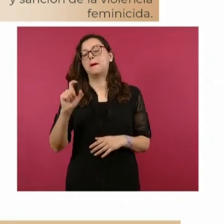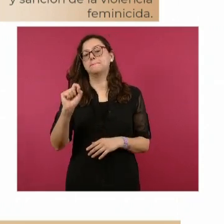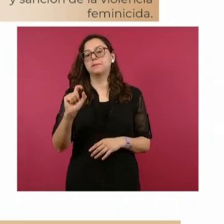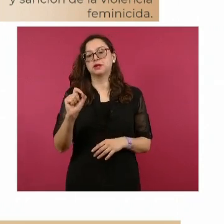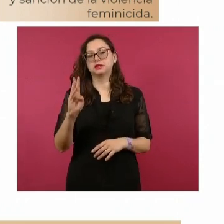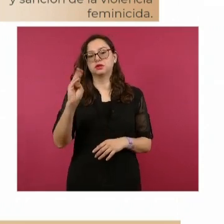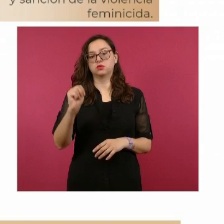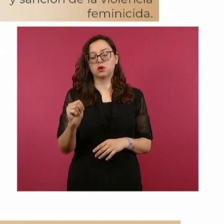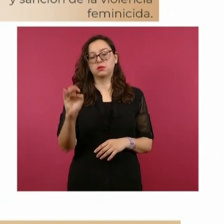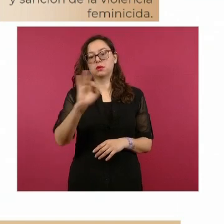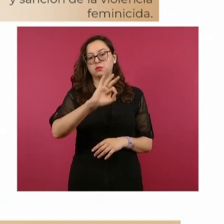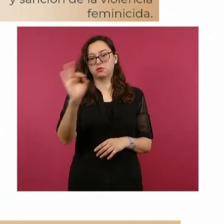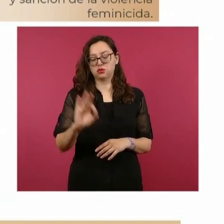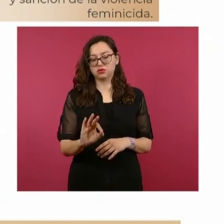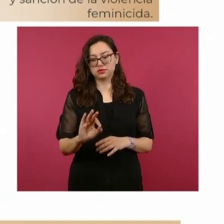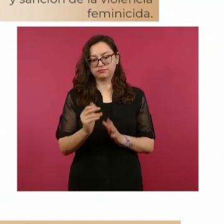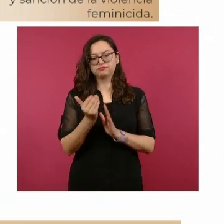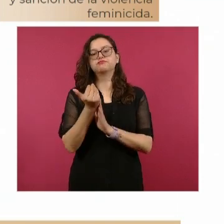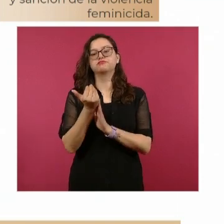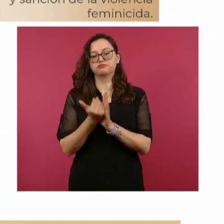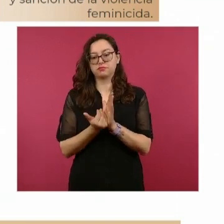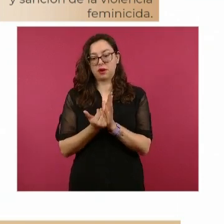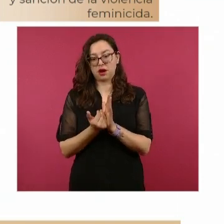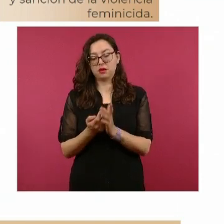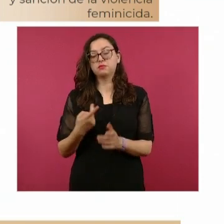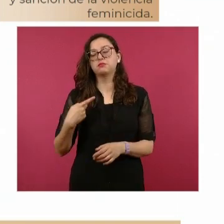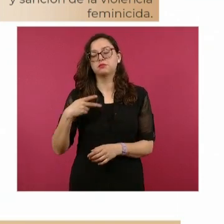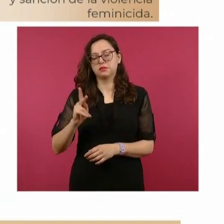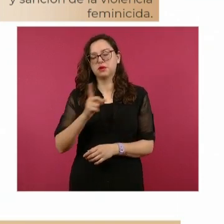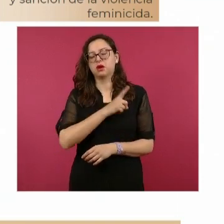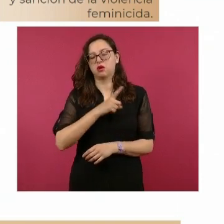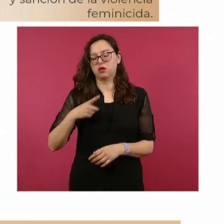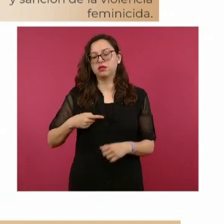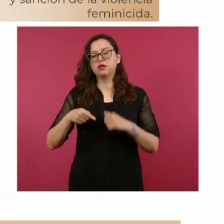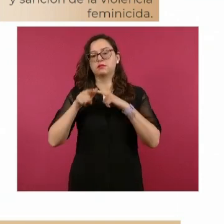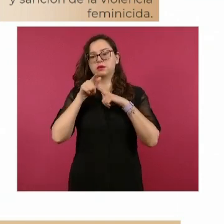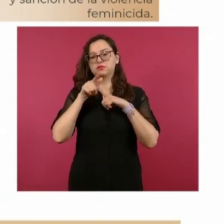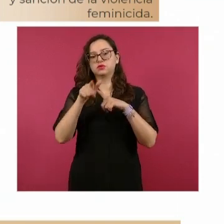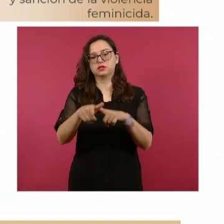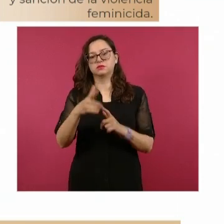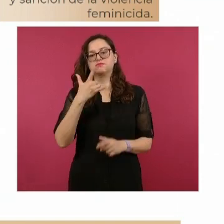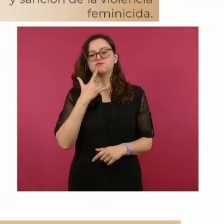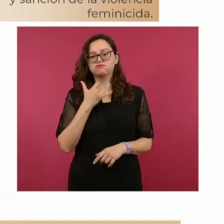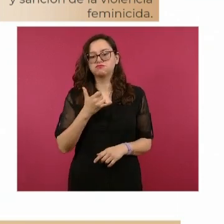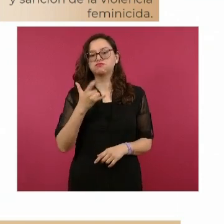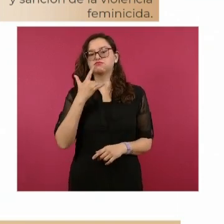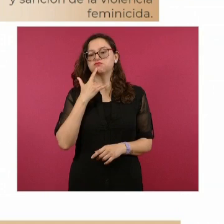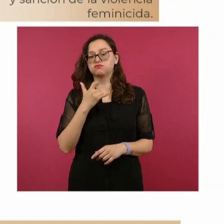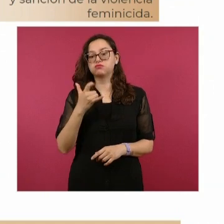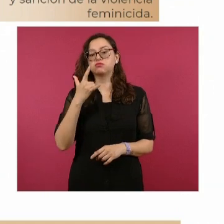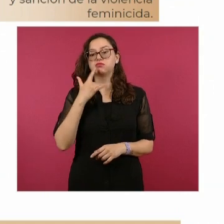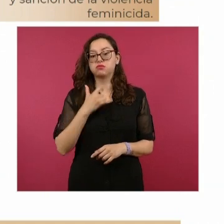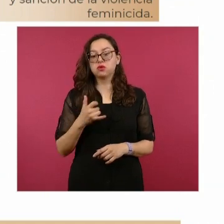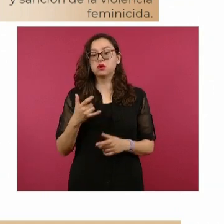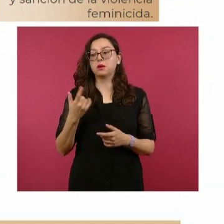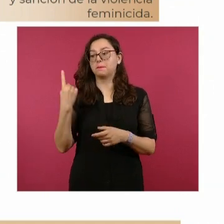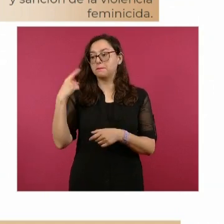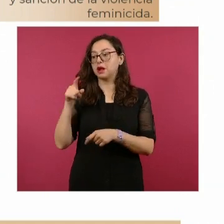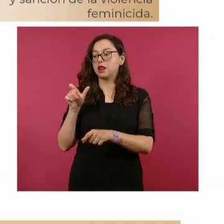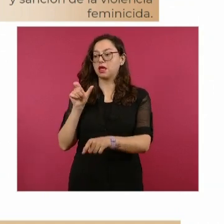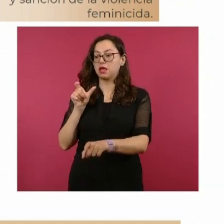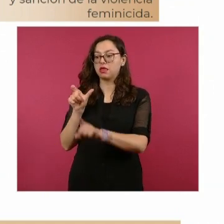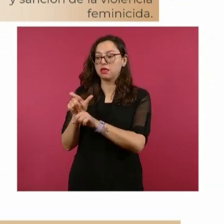y seguiremos intensificando las acciones de prevención, de persecución y sanción a la violencia feminicida.